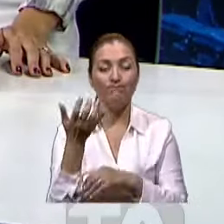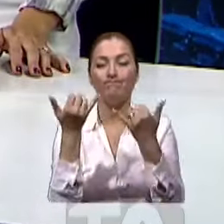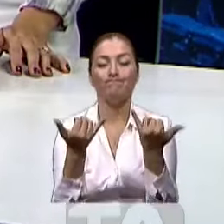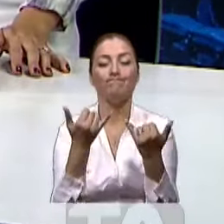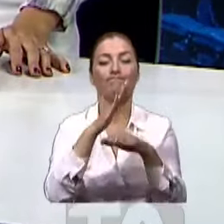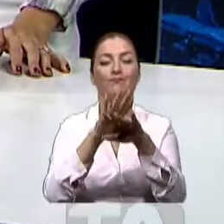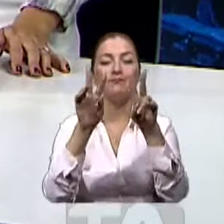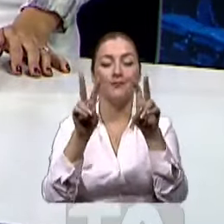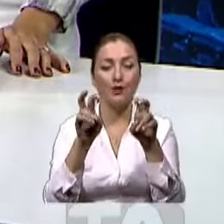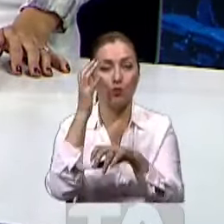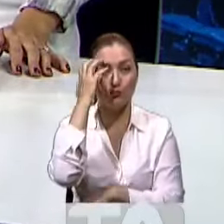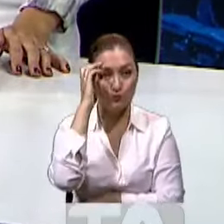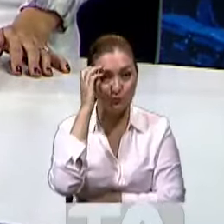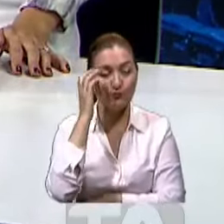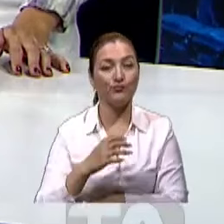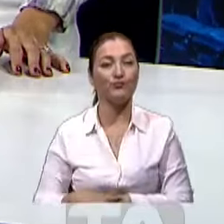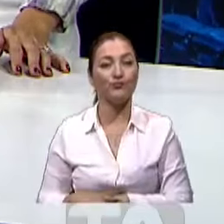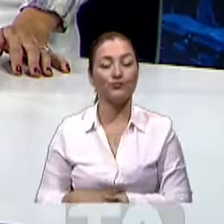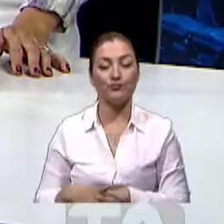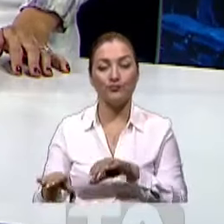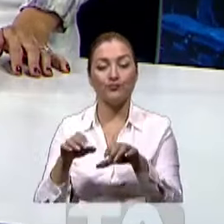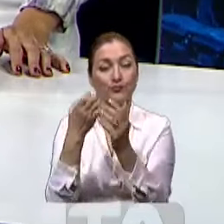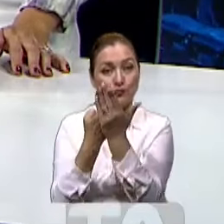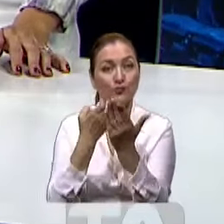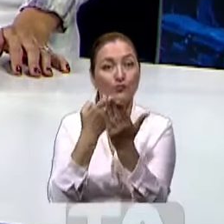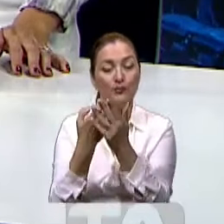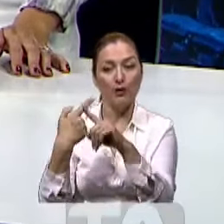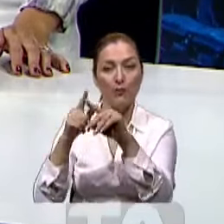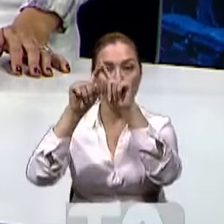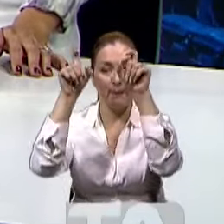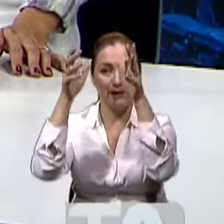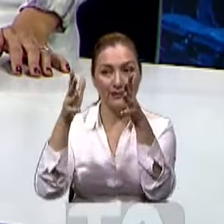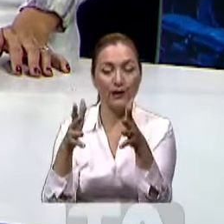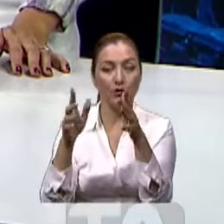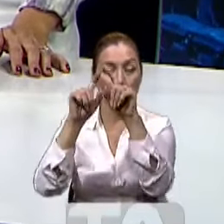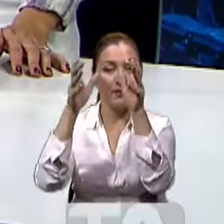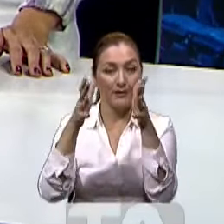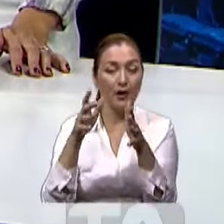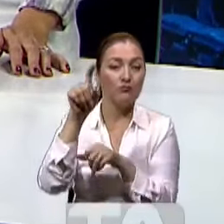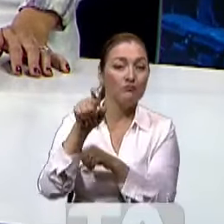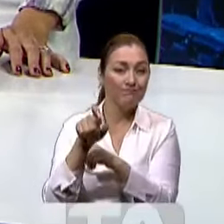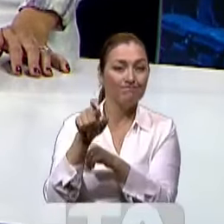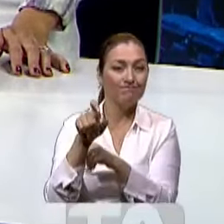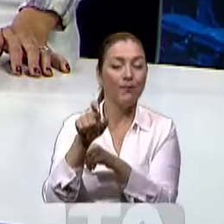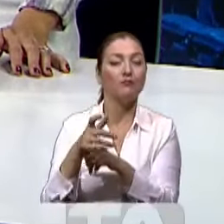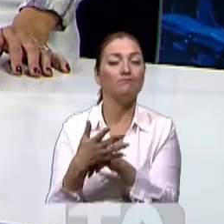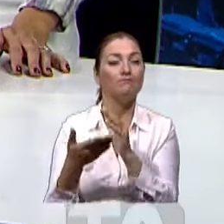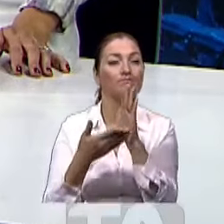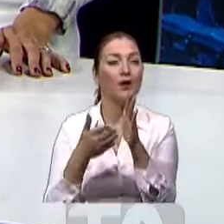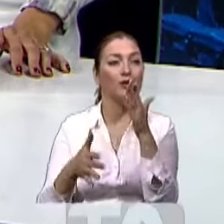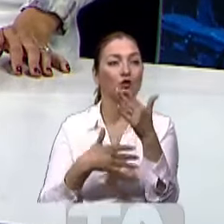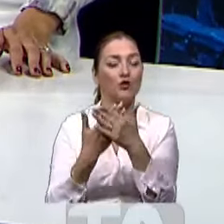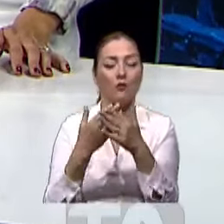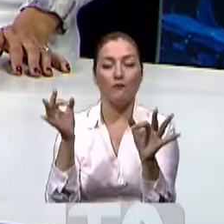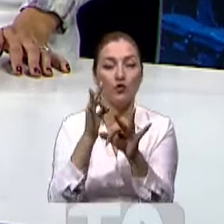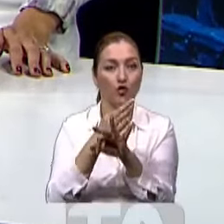vamos a hablar de un tema que también preocupa, sí, y sobre todo duda, por la reactivación económica de tantos emprendedores, de empresarios que necesitan pues que las cosas